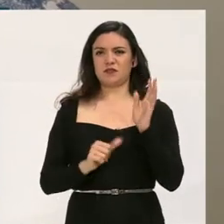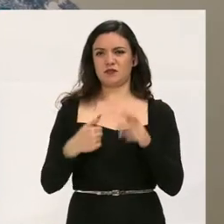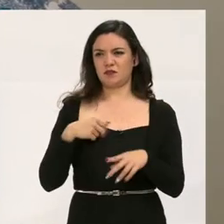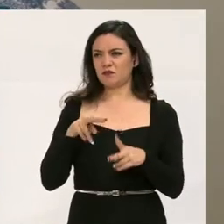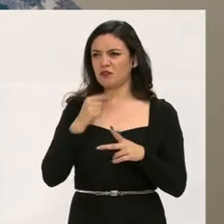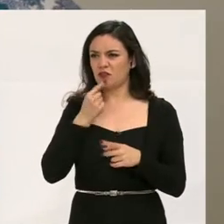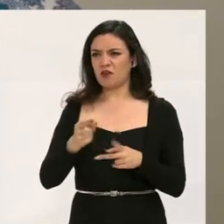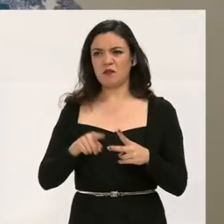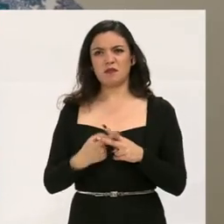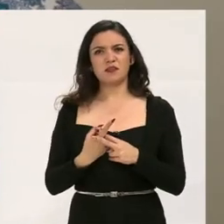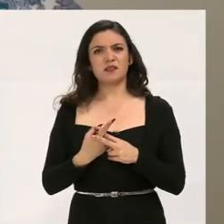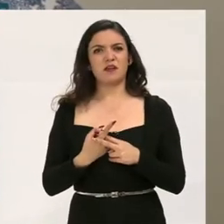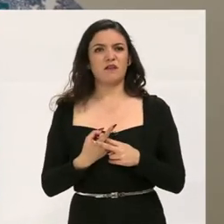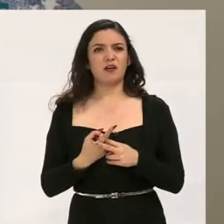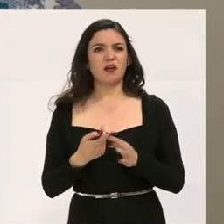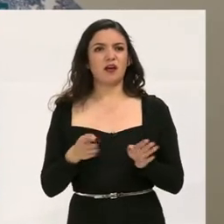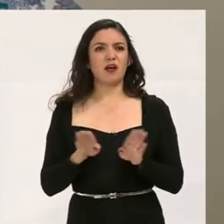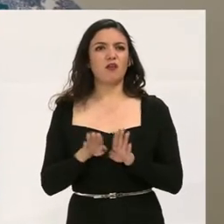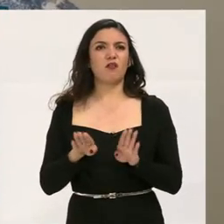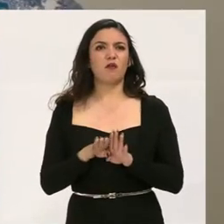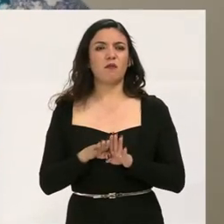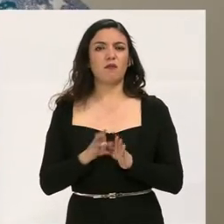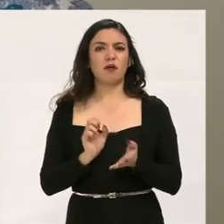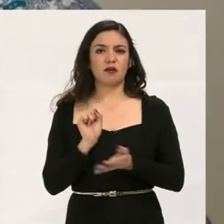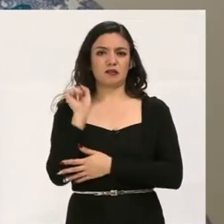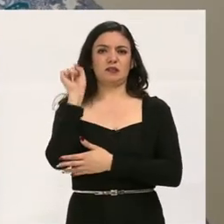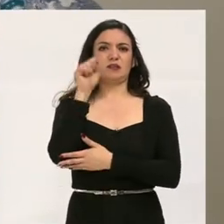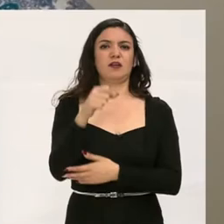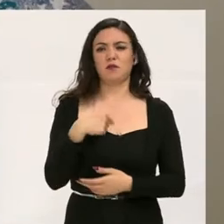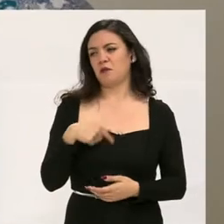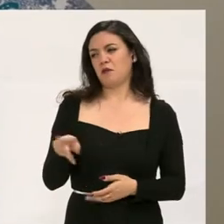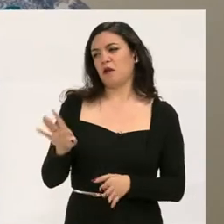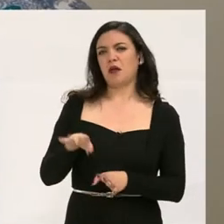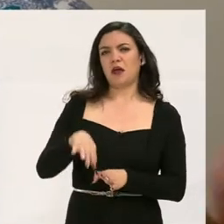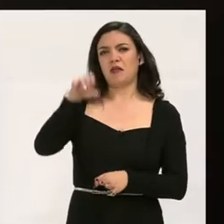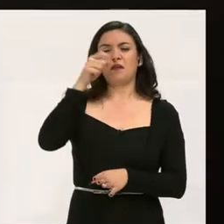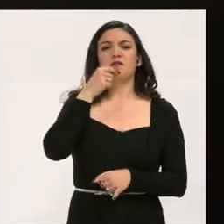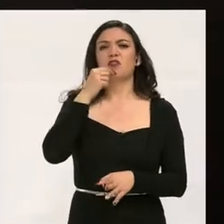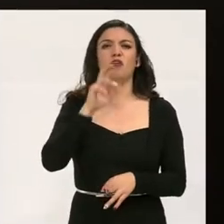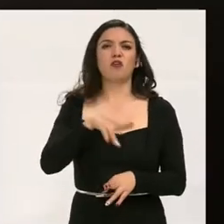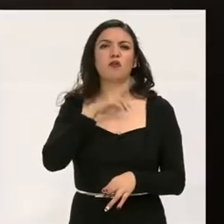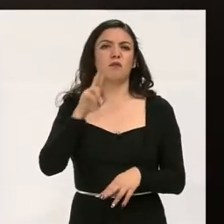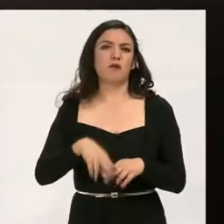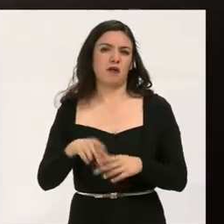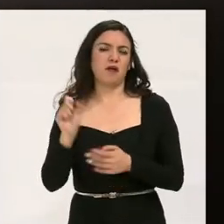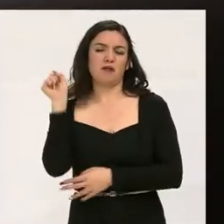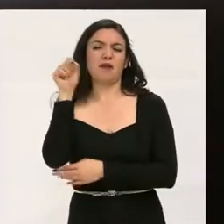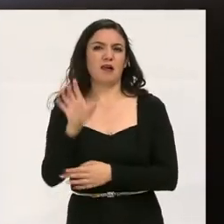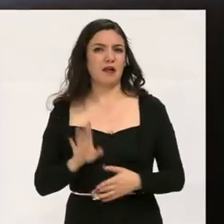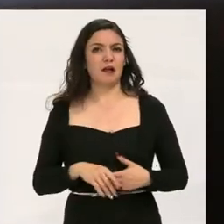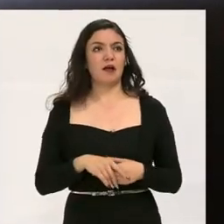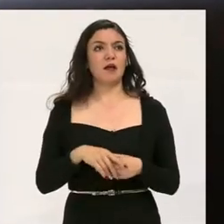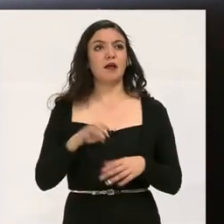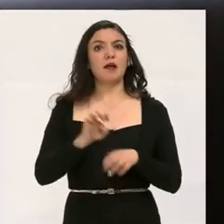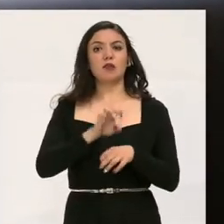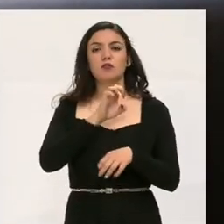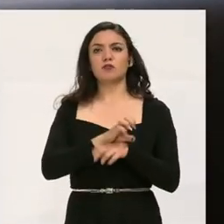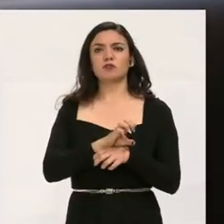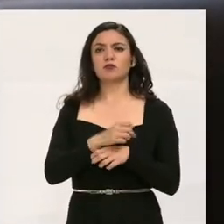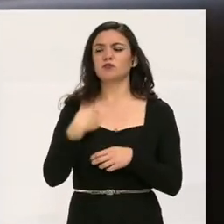los 10 meses que él no empezaba como que a levantarse. Y pues yo decía, pues a esa edad ya los niños tienden a levantarse,